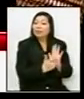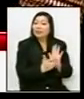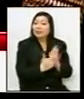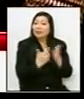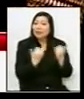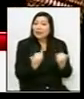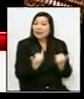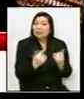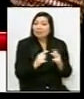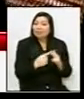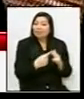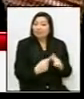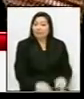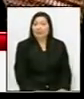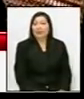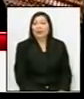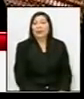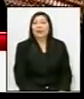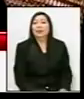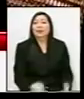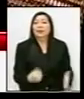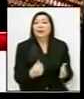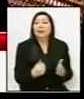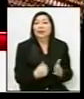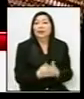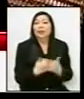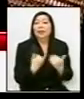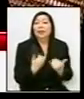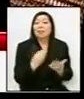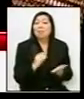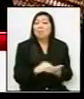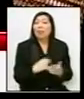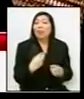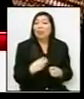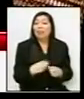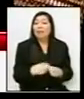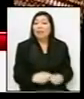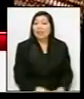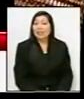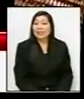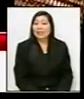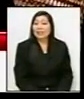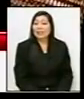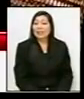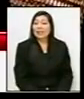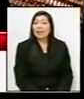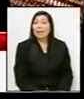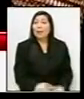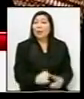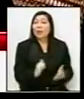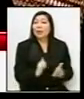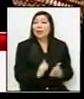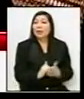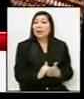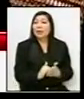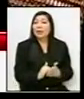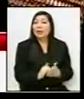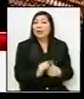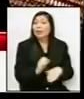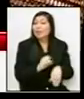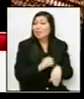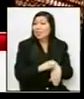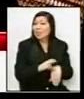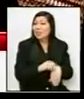aquí tiene que comenzar la imputación de hechos graves de esta naturaleza. Pero yo creo que en el caso de los